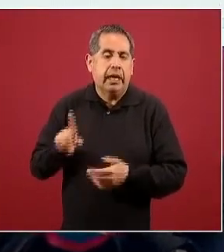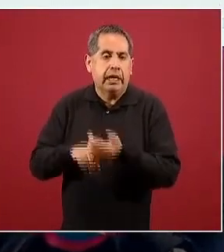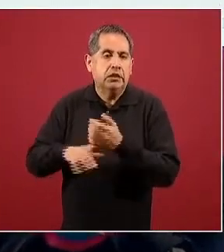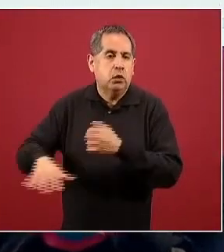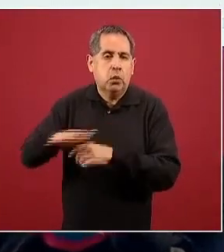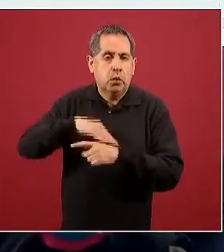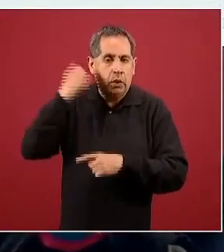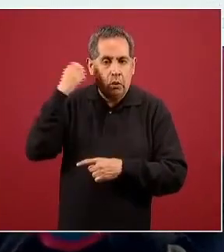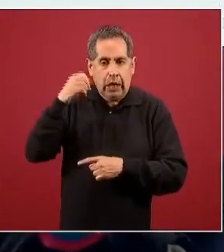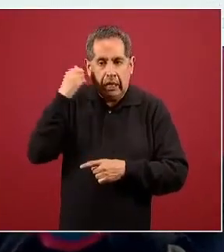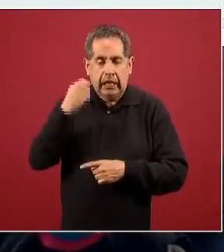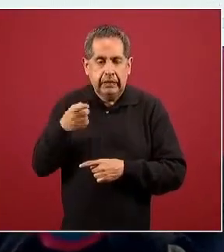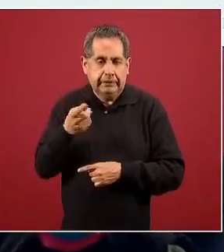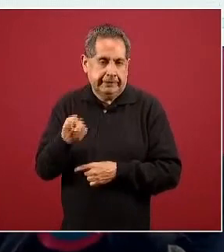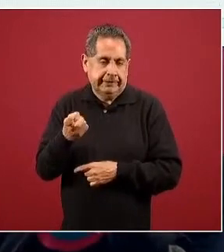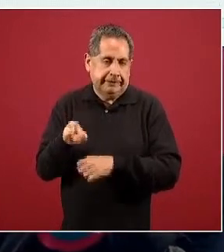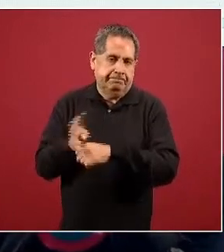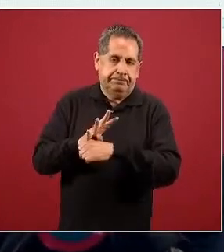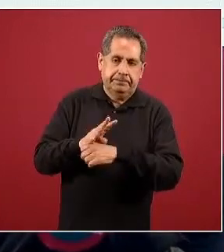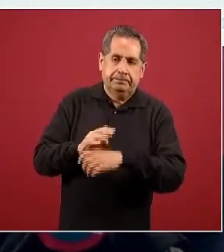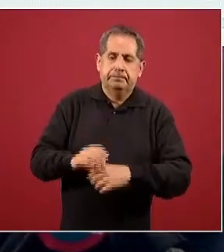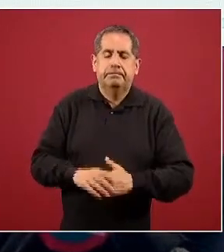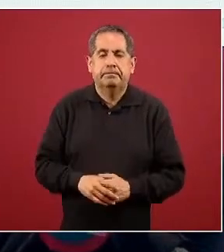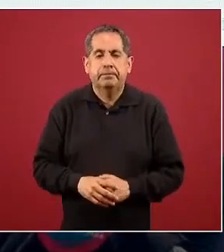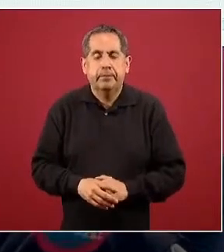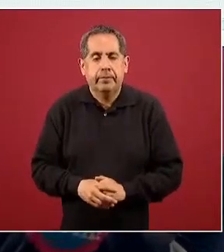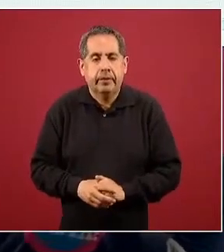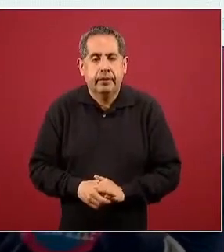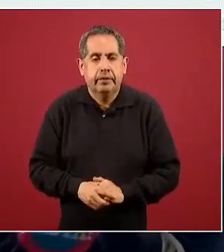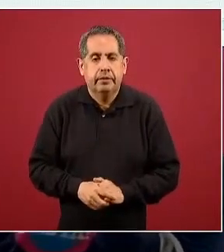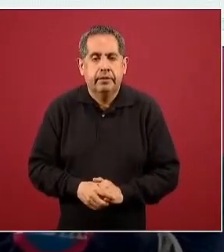el estado de Oaxaca por esta enfermedad.